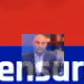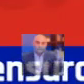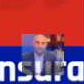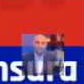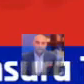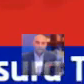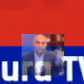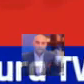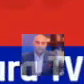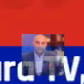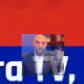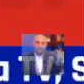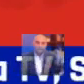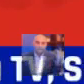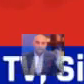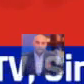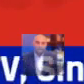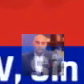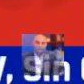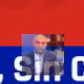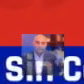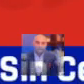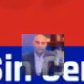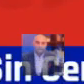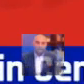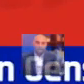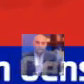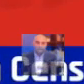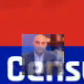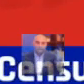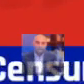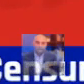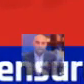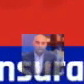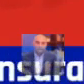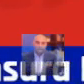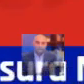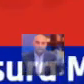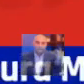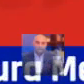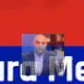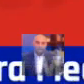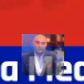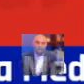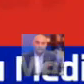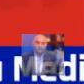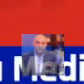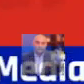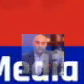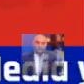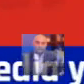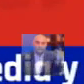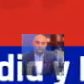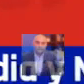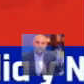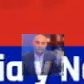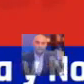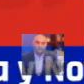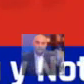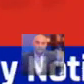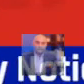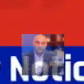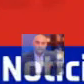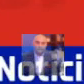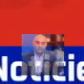la comunicación. Pero también hay otras generaciones a las que nos gustaría hablarles, me parece.